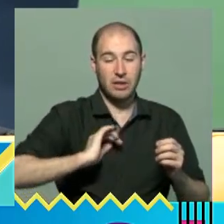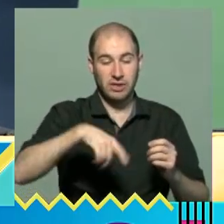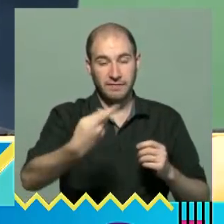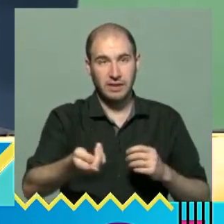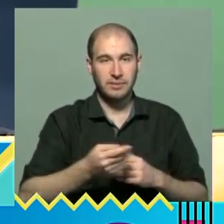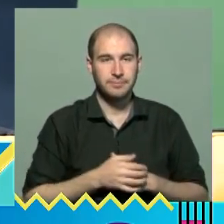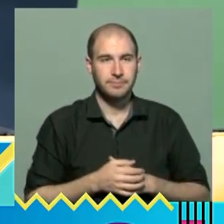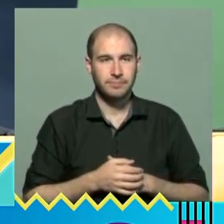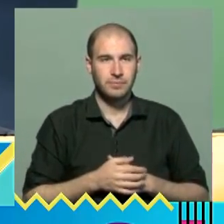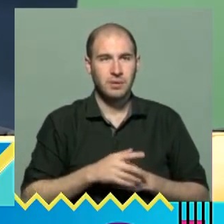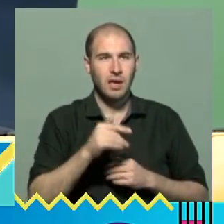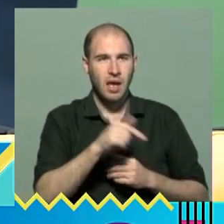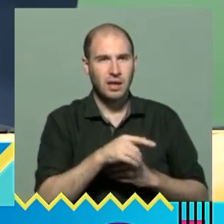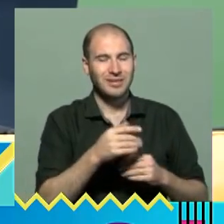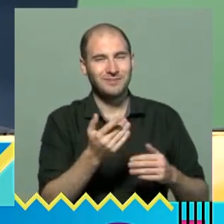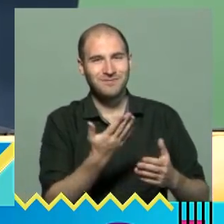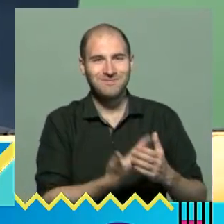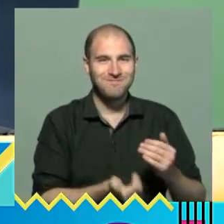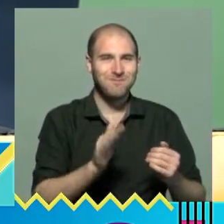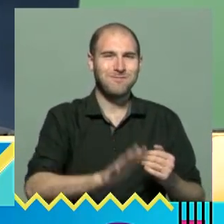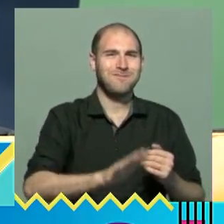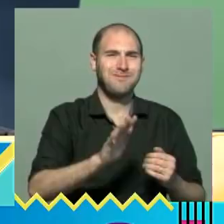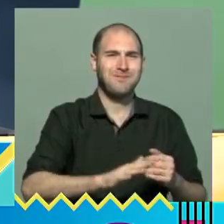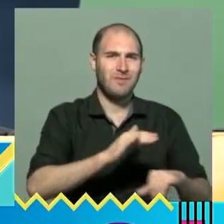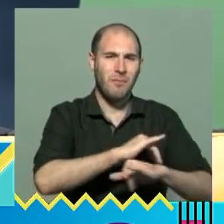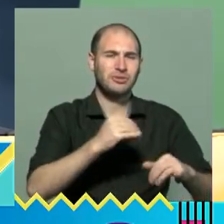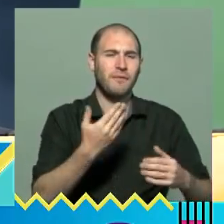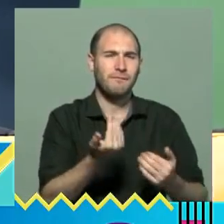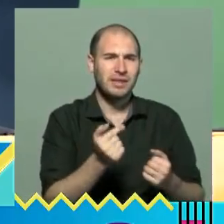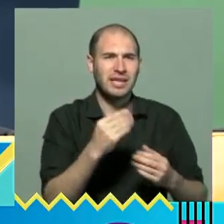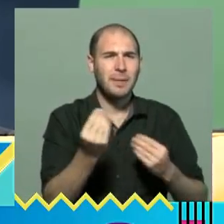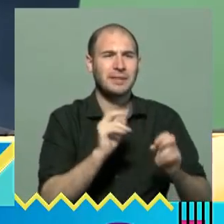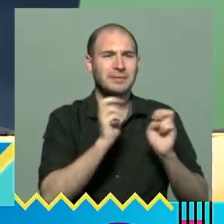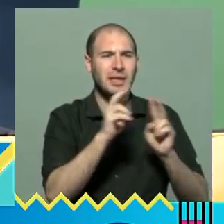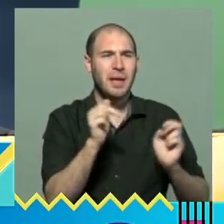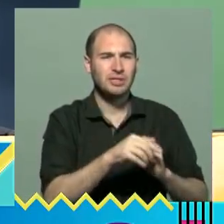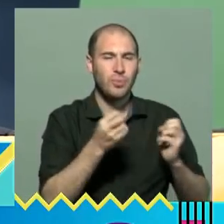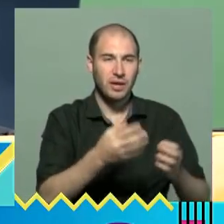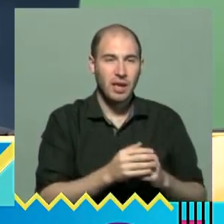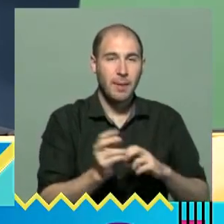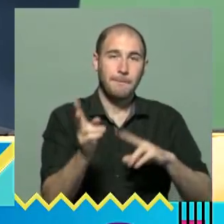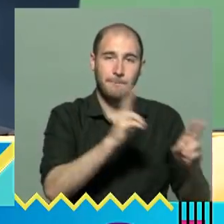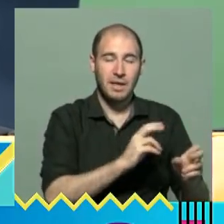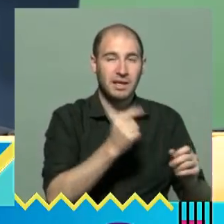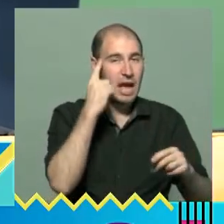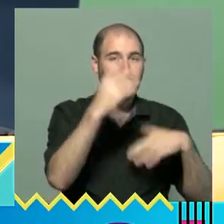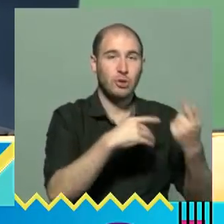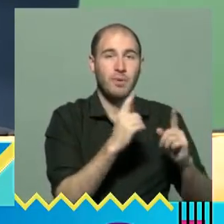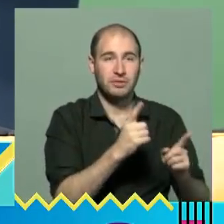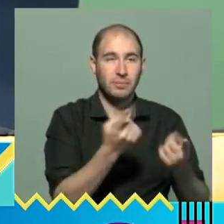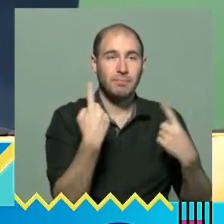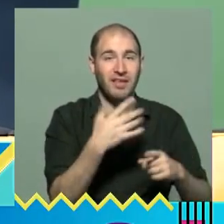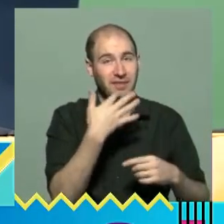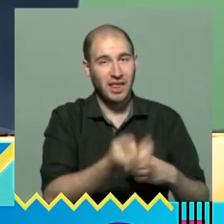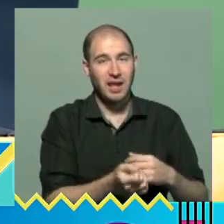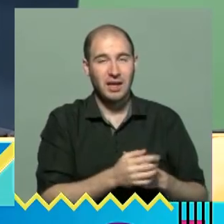viene no está buena o falta mucha información. ¿Qué sucede con esos temas? Porque por un lado tenemos la formación docente, pero es una